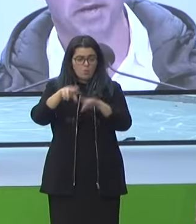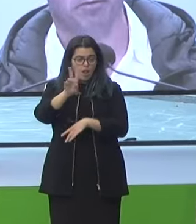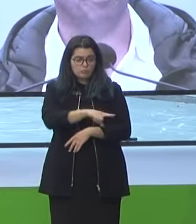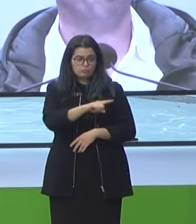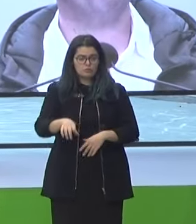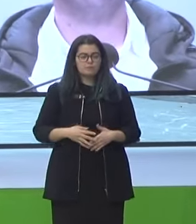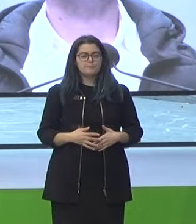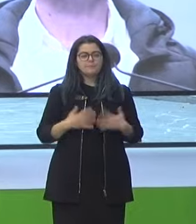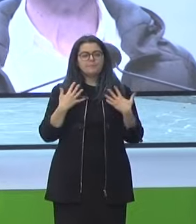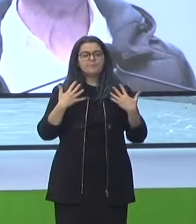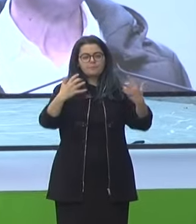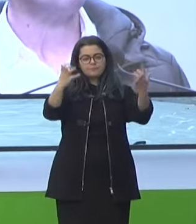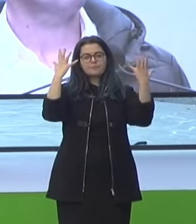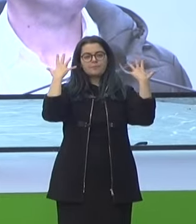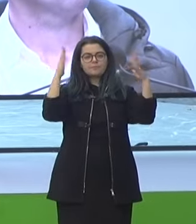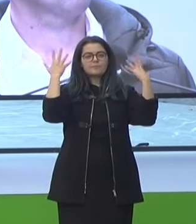lo